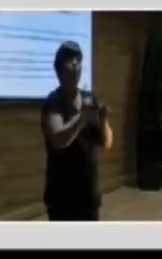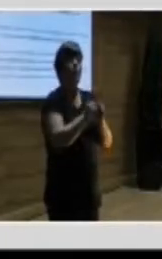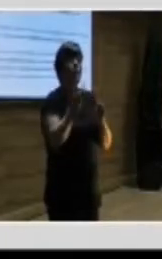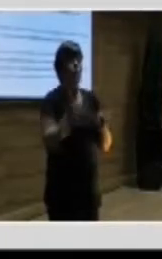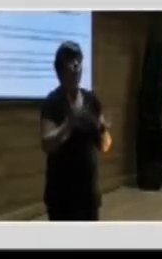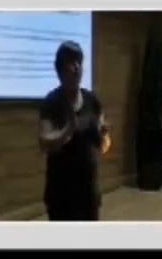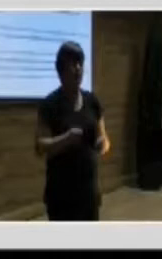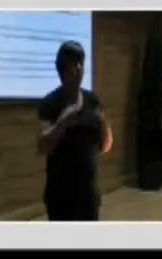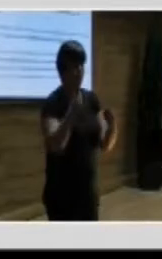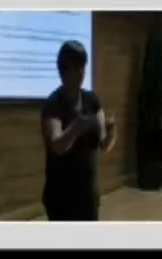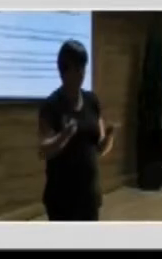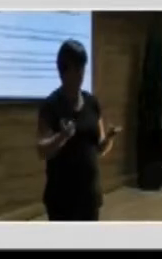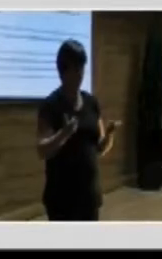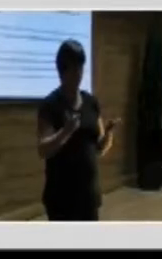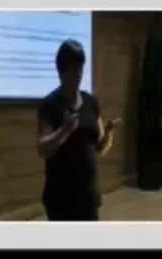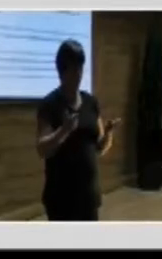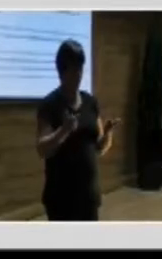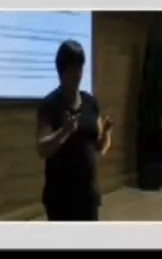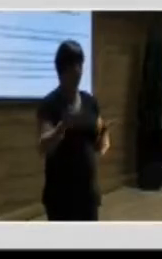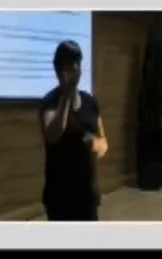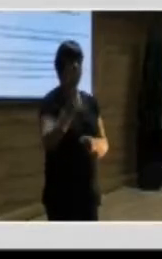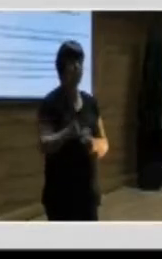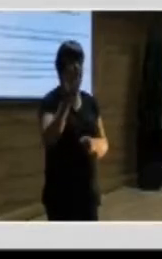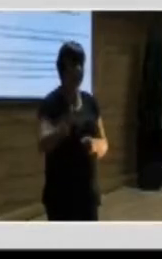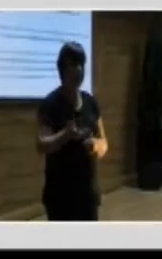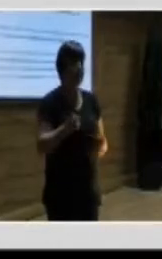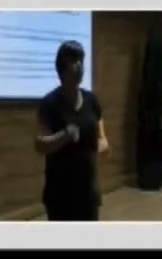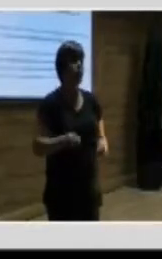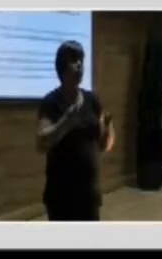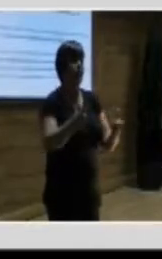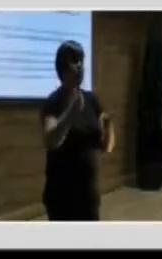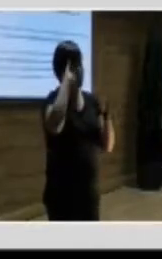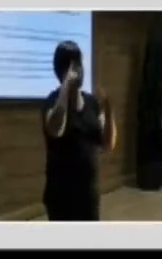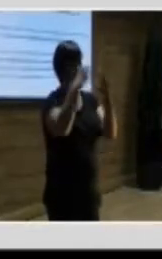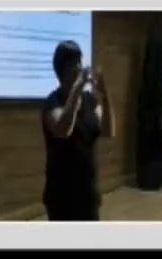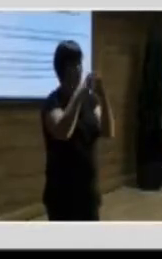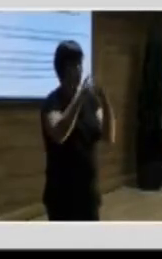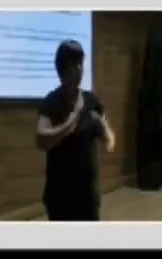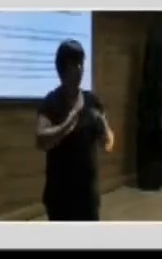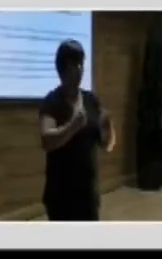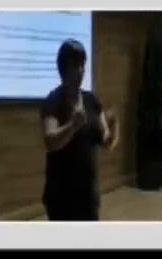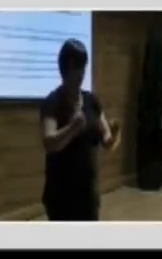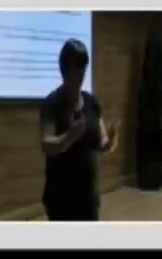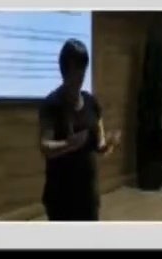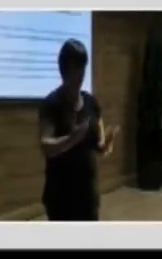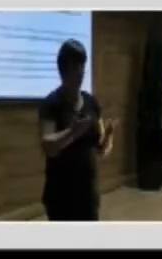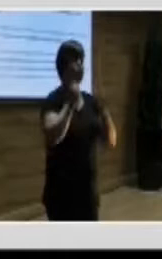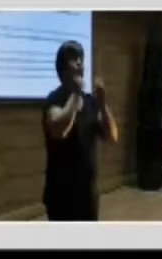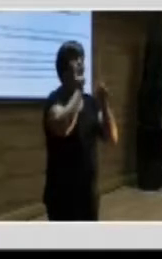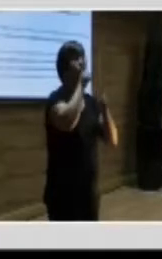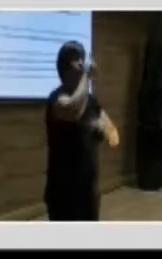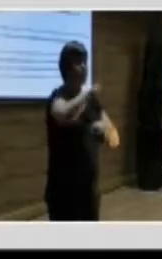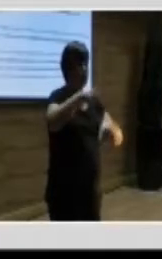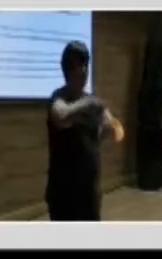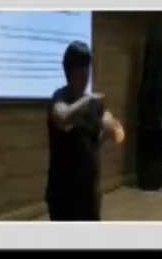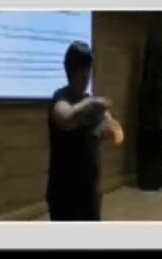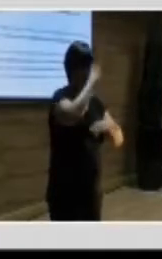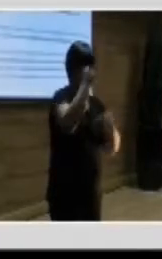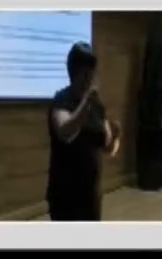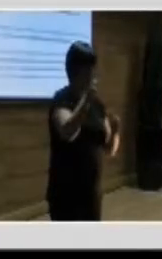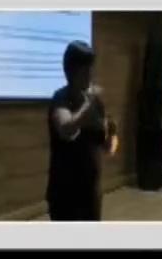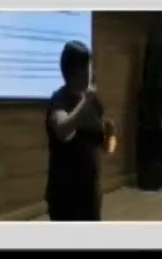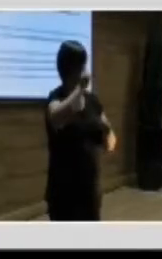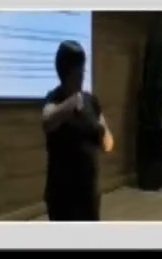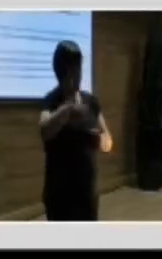algo nuevo. La importancia de la donación de cerebros sanos. Hay que donar los cerebros no solo de las personas enfermas, sino también de las